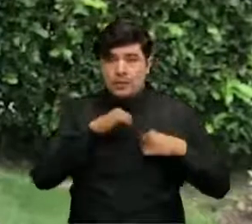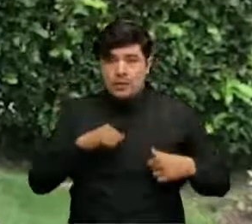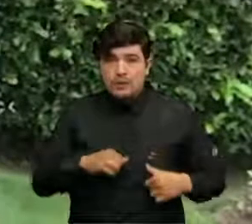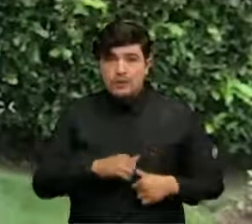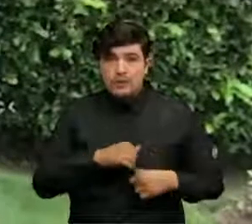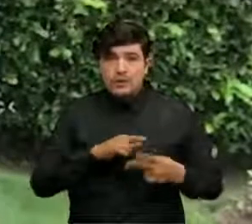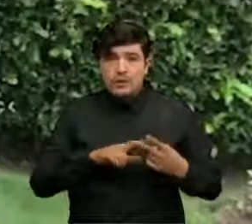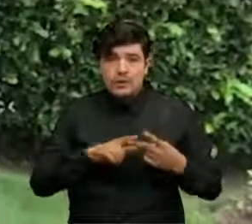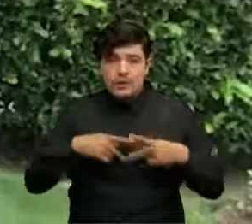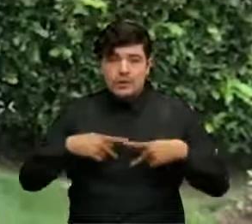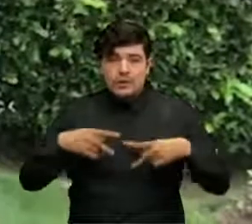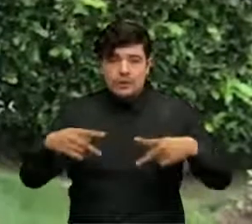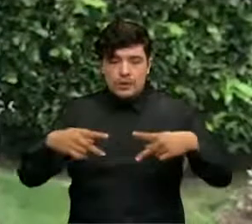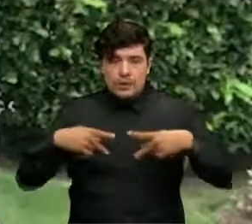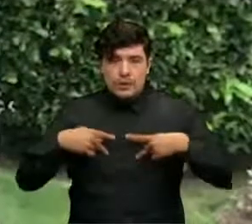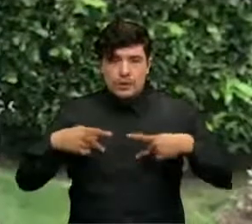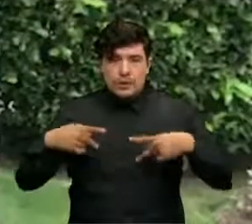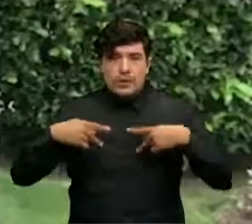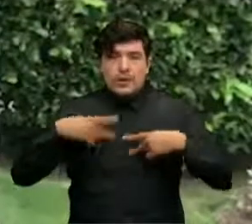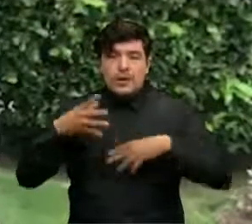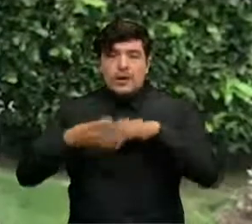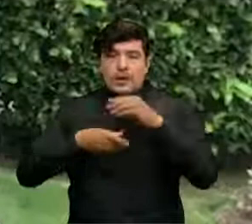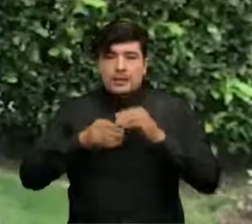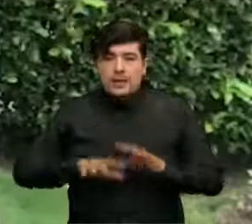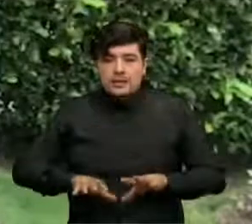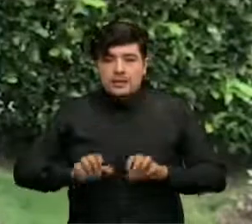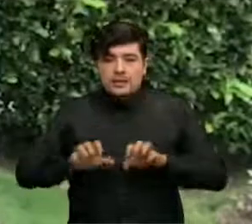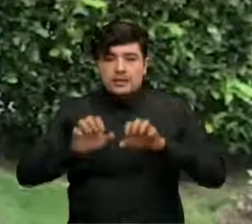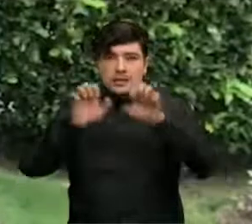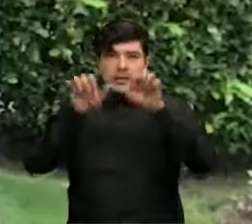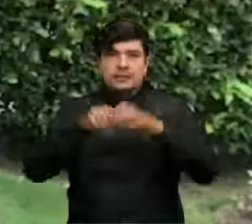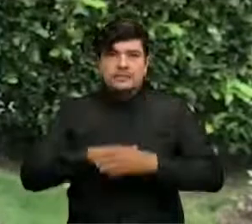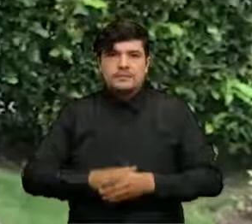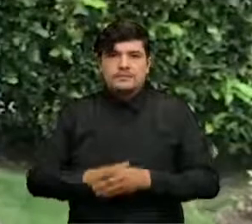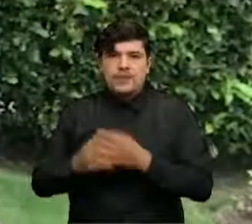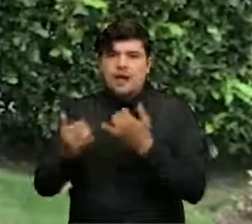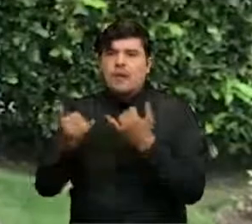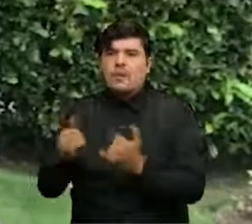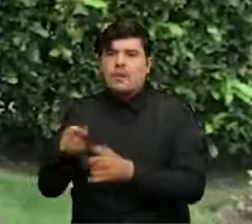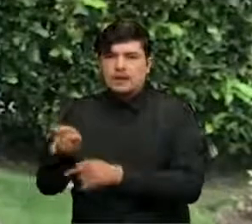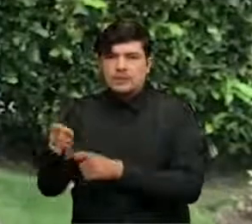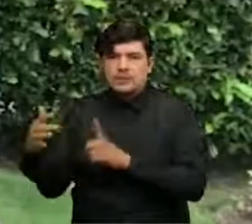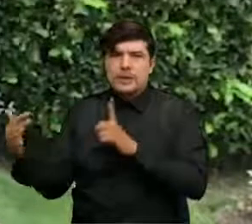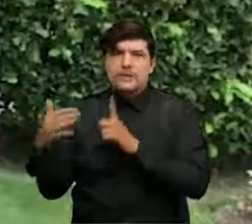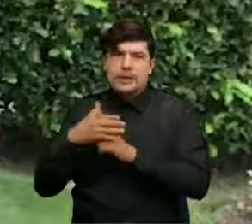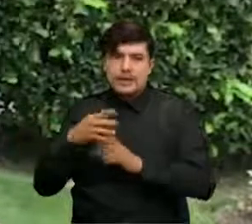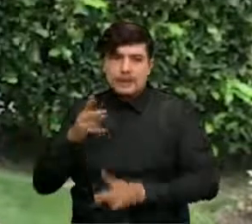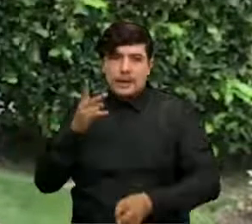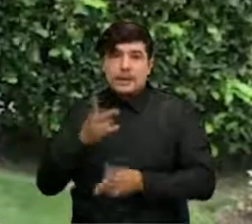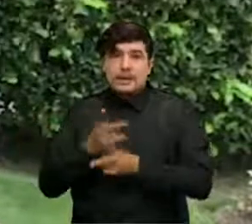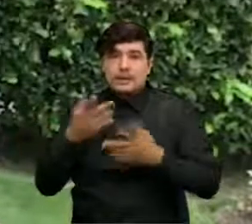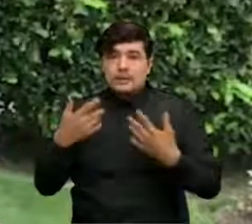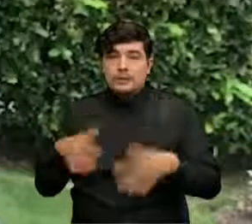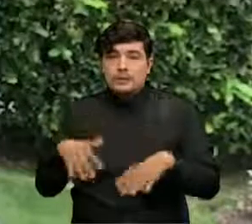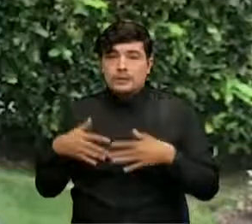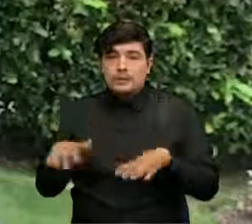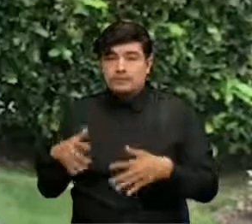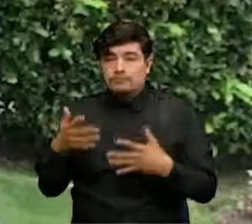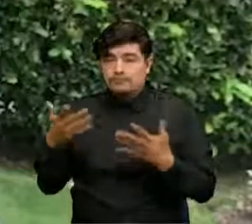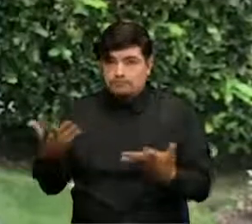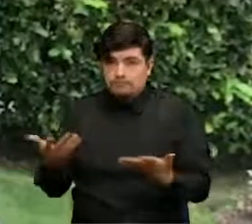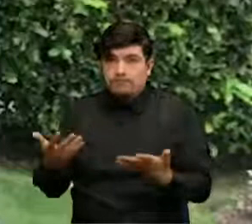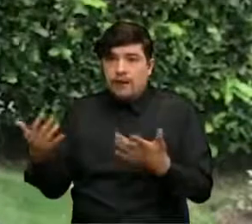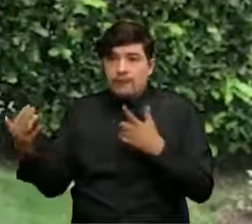cardiovasculares, respiratorias y del cáncer. Actualmente es un factor de riesgo muy importante en el desarrollo